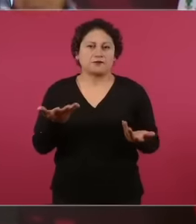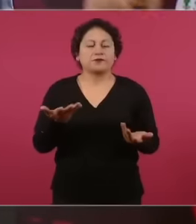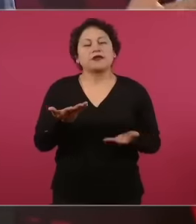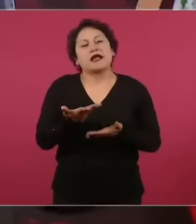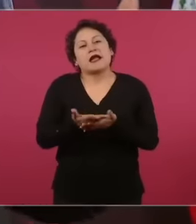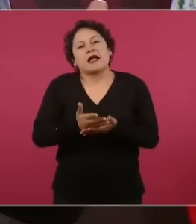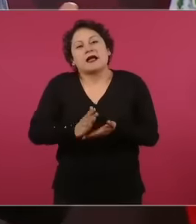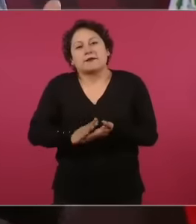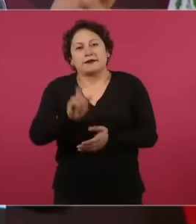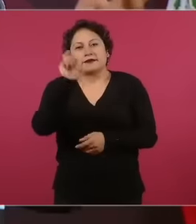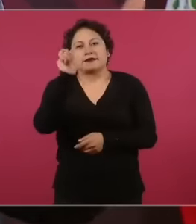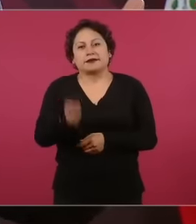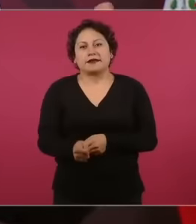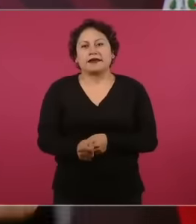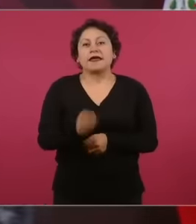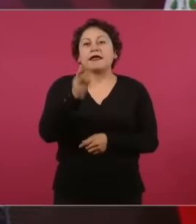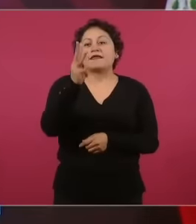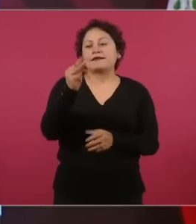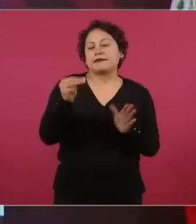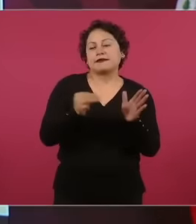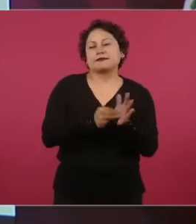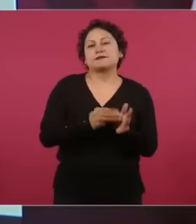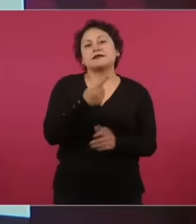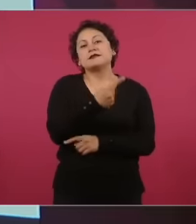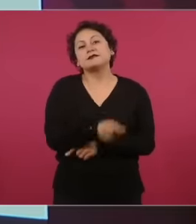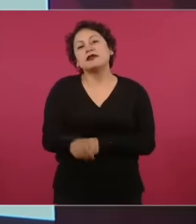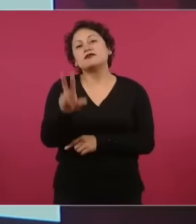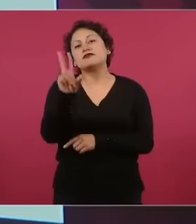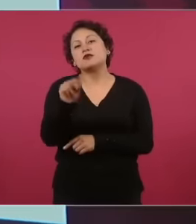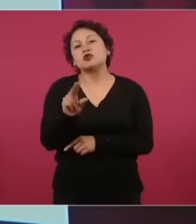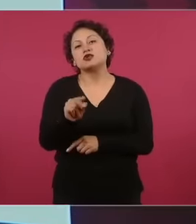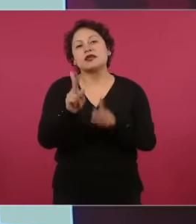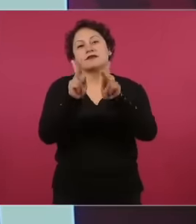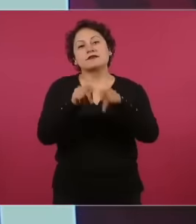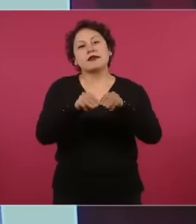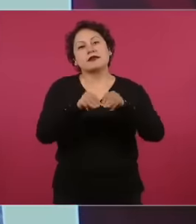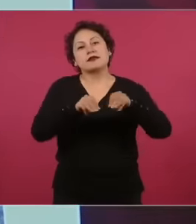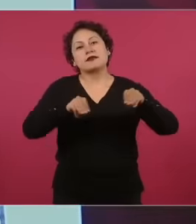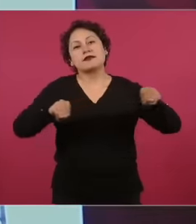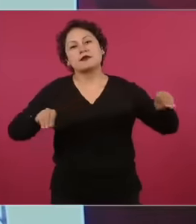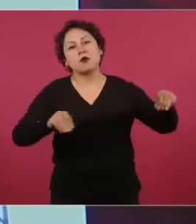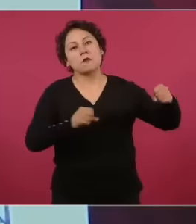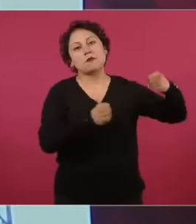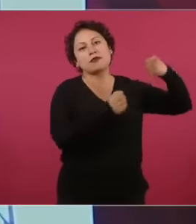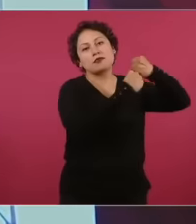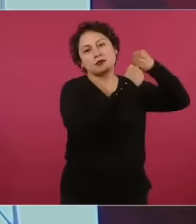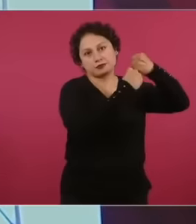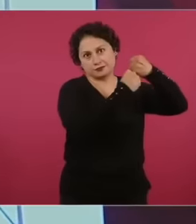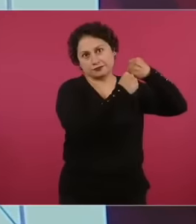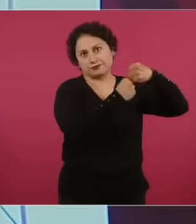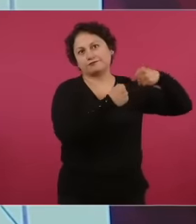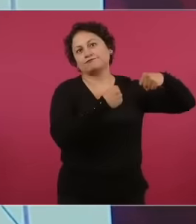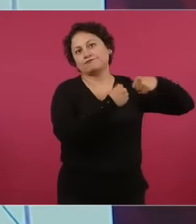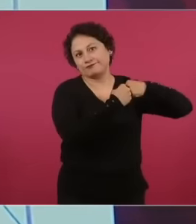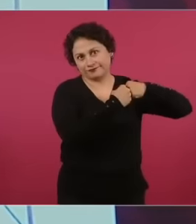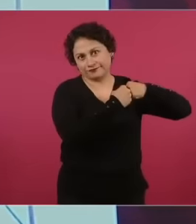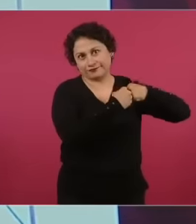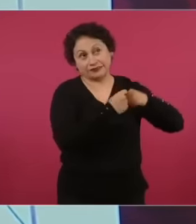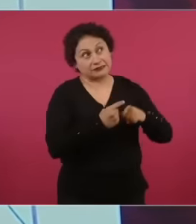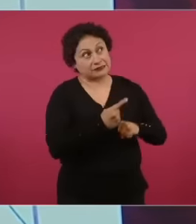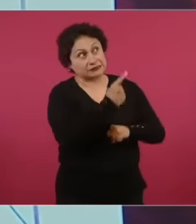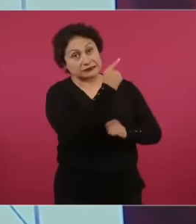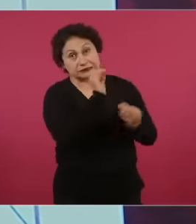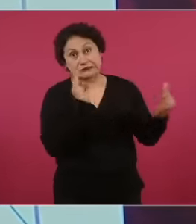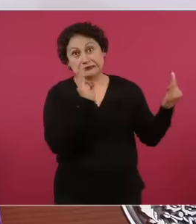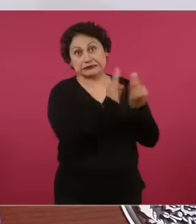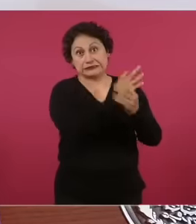3.180 kilómetros de frontera con el mercado más grande del mundo,